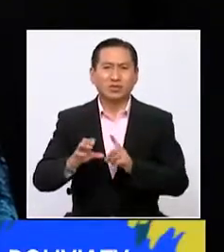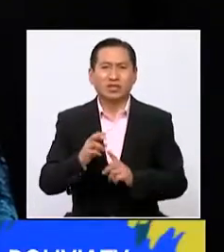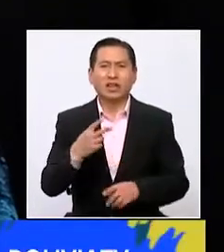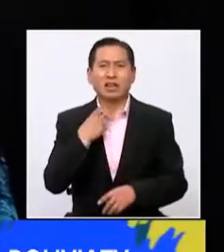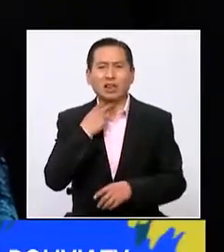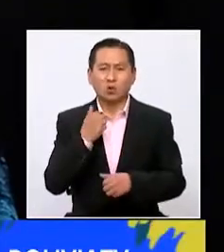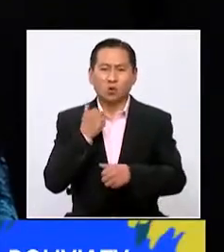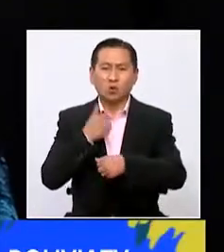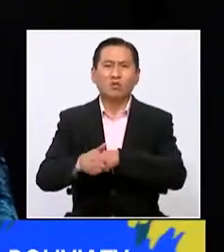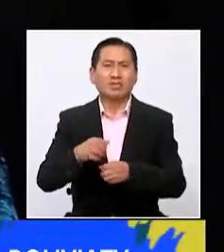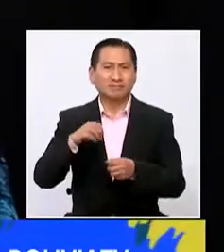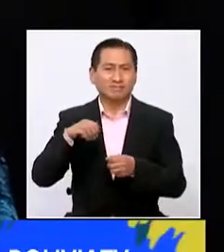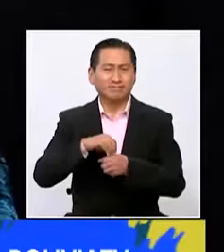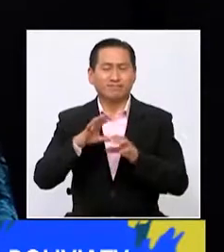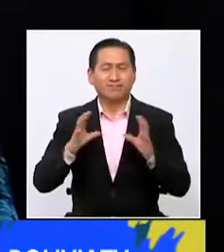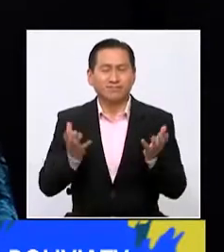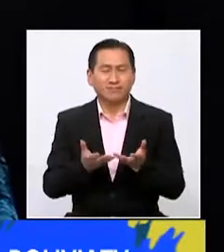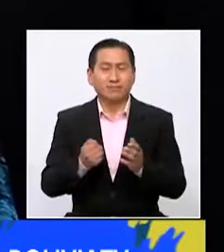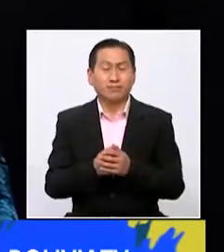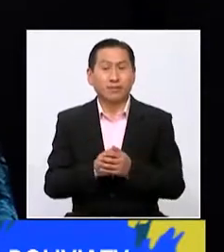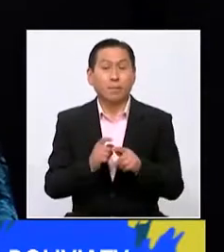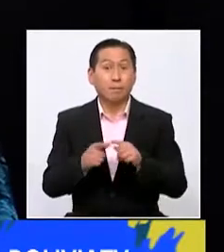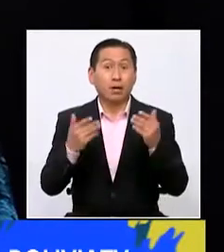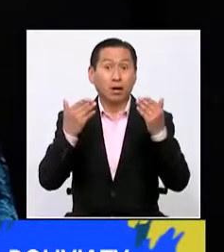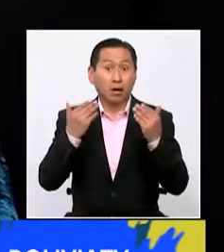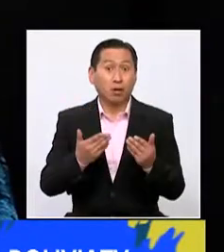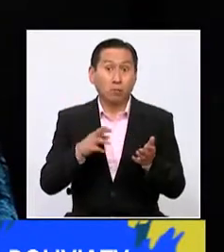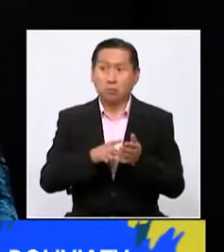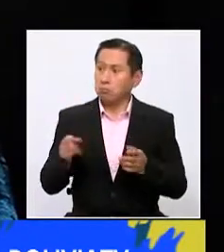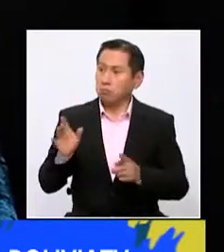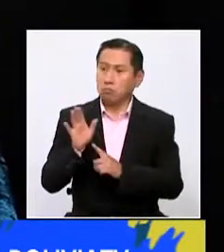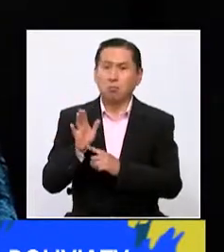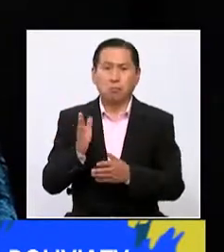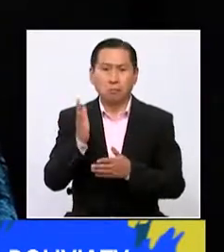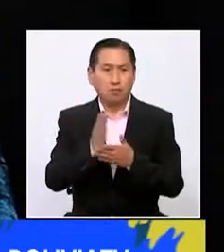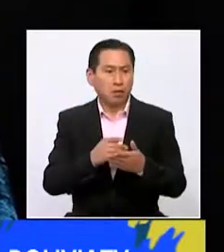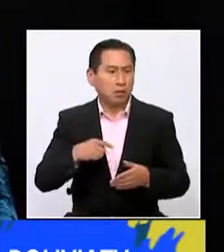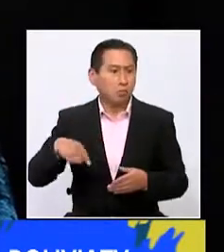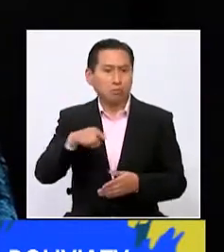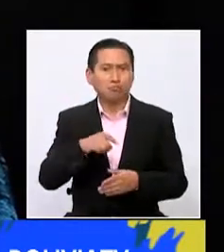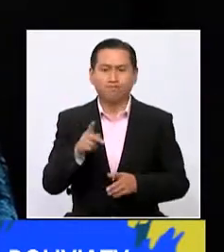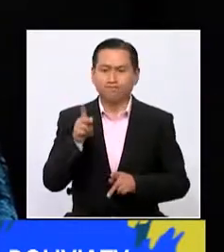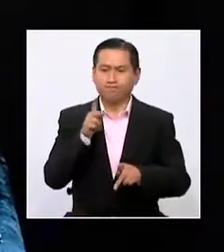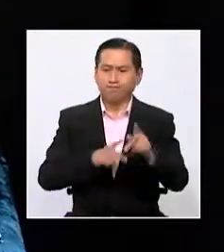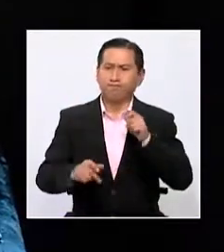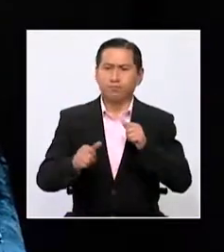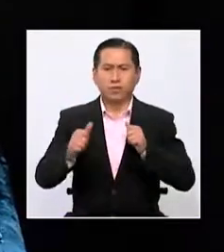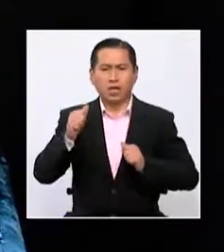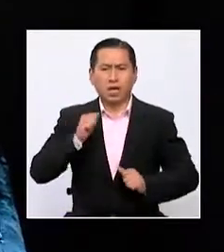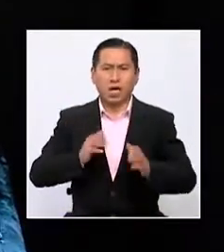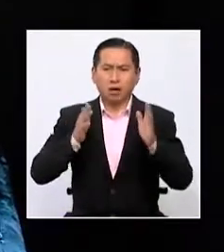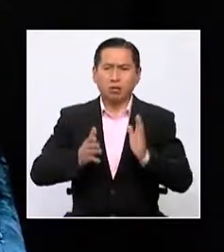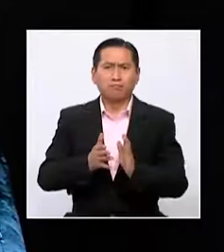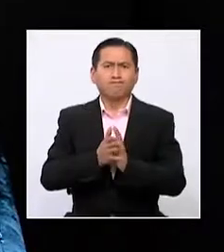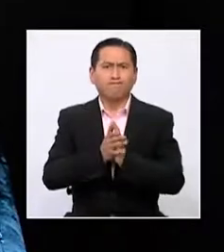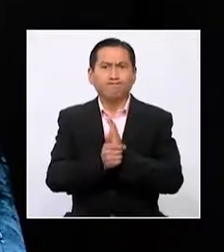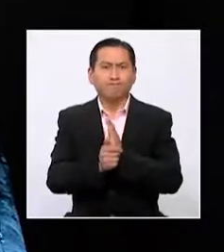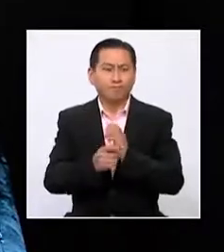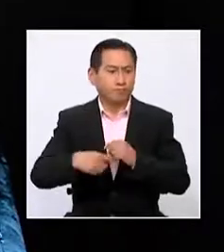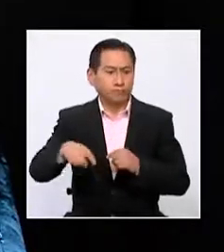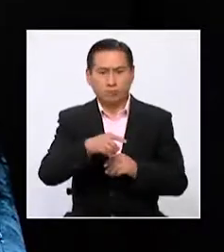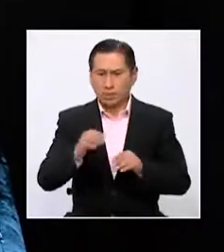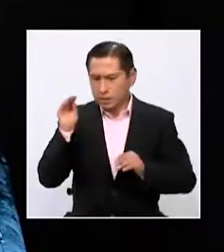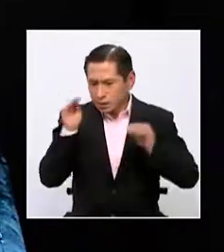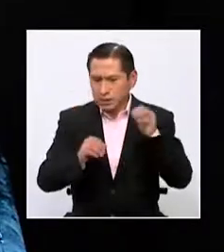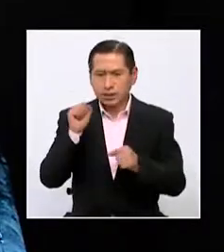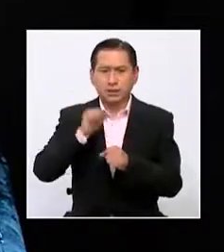pandemia, y con la posibilidad también de poder dar a conocer parte de nuestros talentos, parte de aquellas personas que desde nuestro país trabajan en el